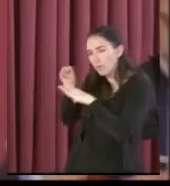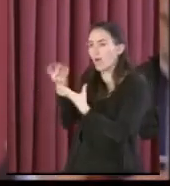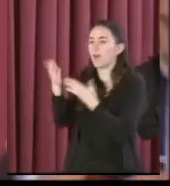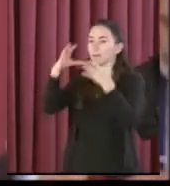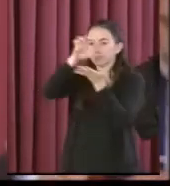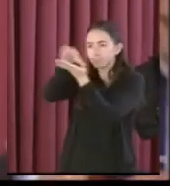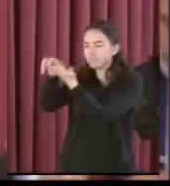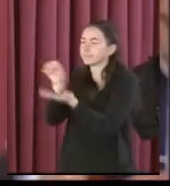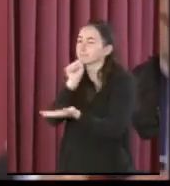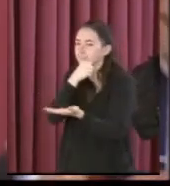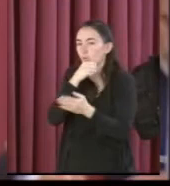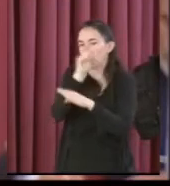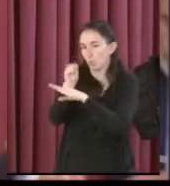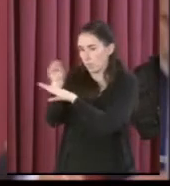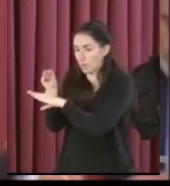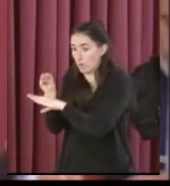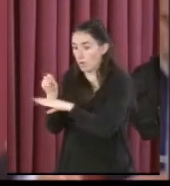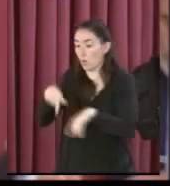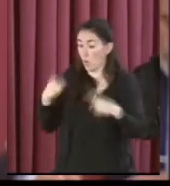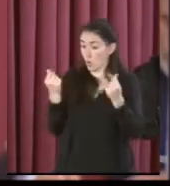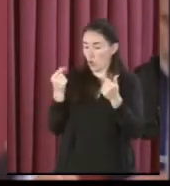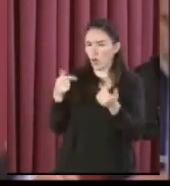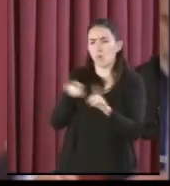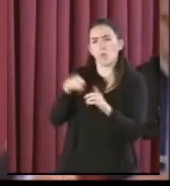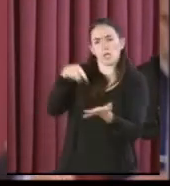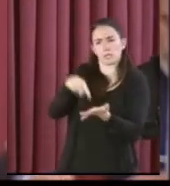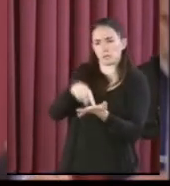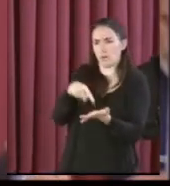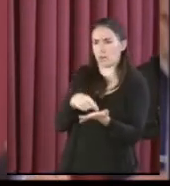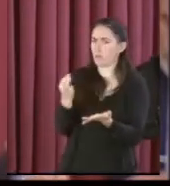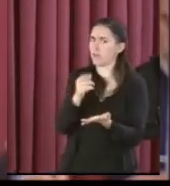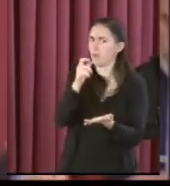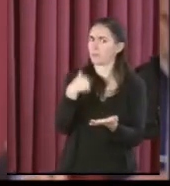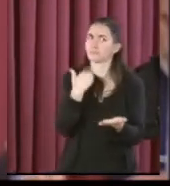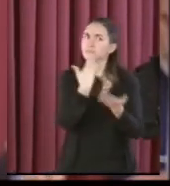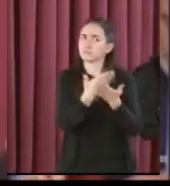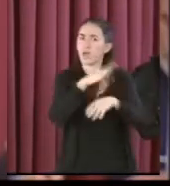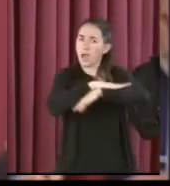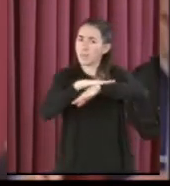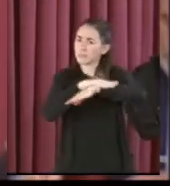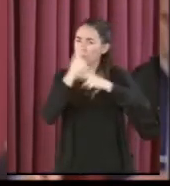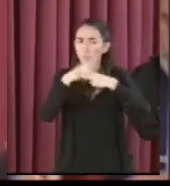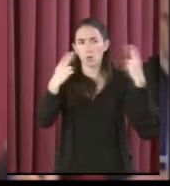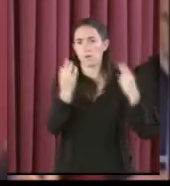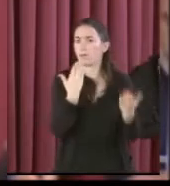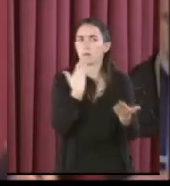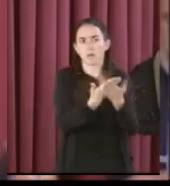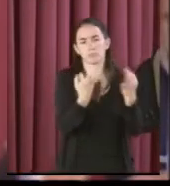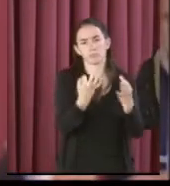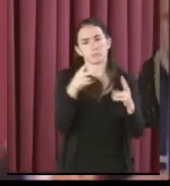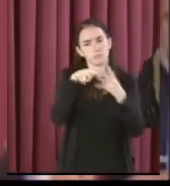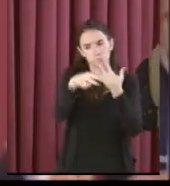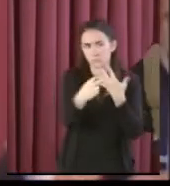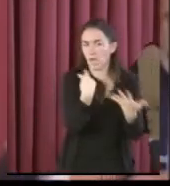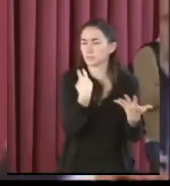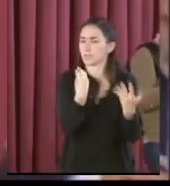e inteligente, que responde a las necesidades de los ciudadanos a través de la administración eficaz y unos servicios en permanente proceso de